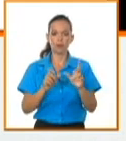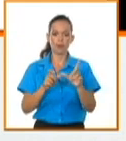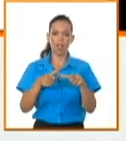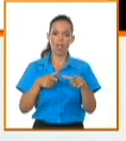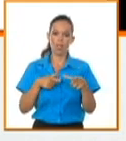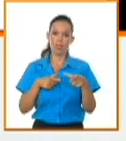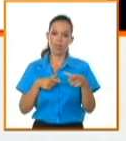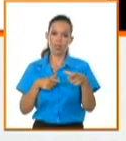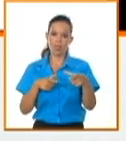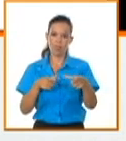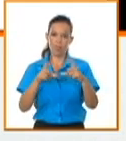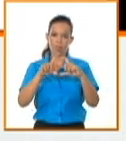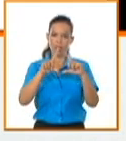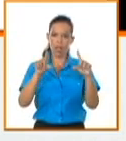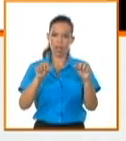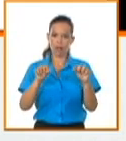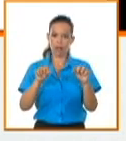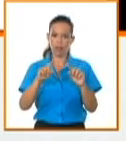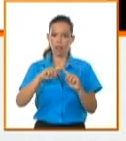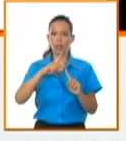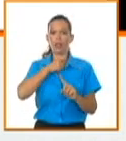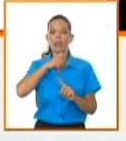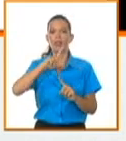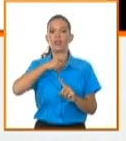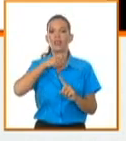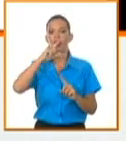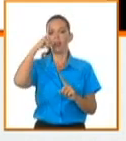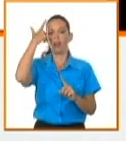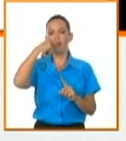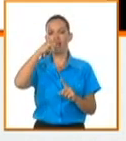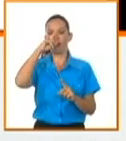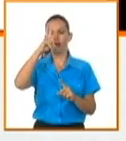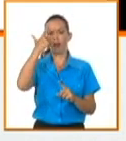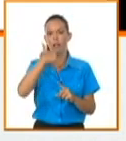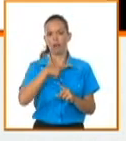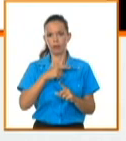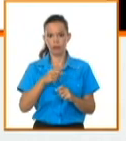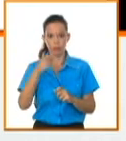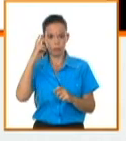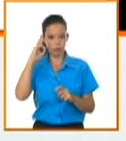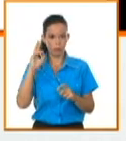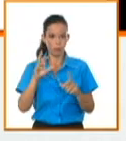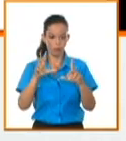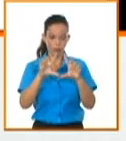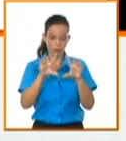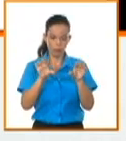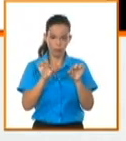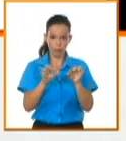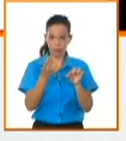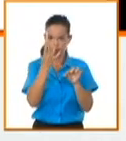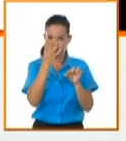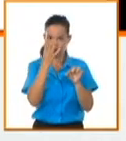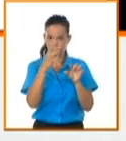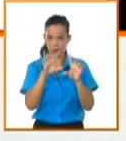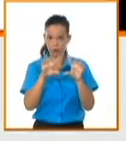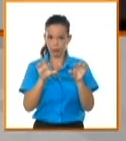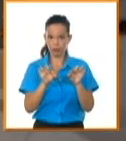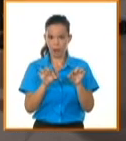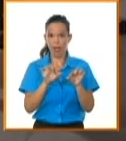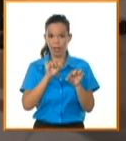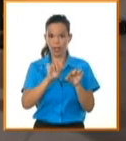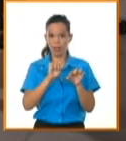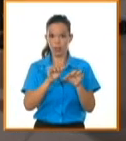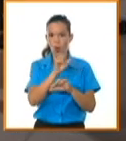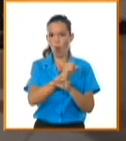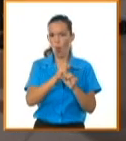porque hay que recordar ya los inicios de los años 2000 como nuestra población como los clientes del banco ya hacían uso de pago del